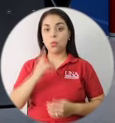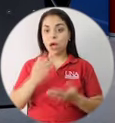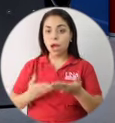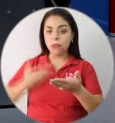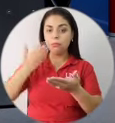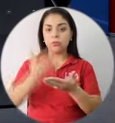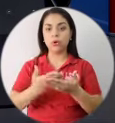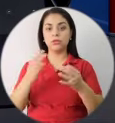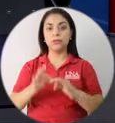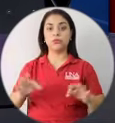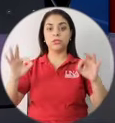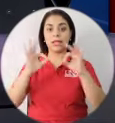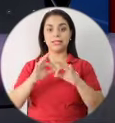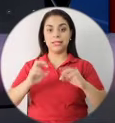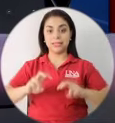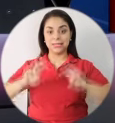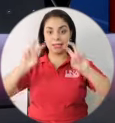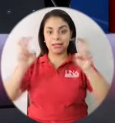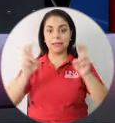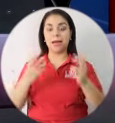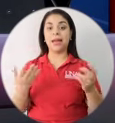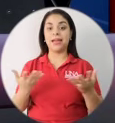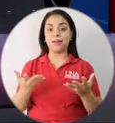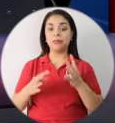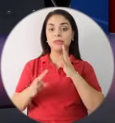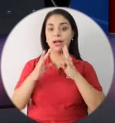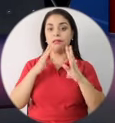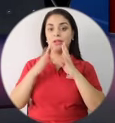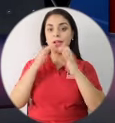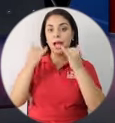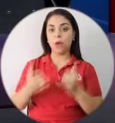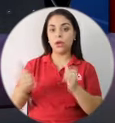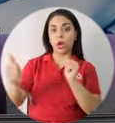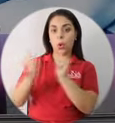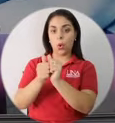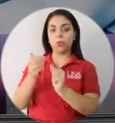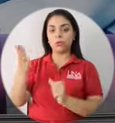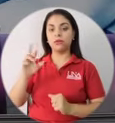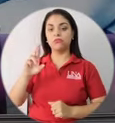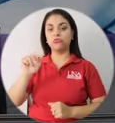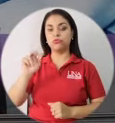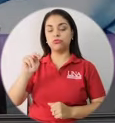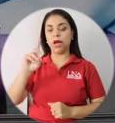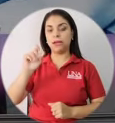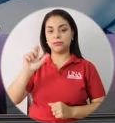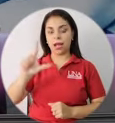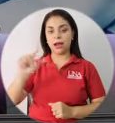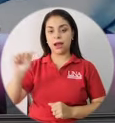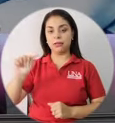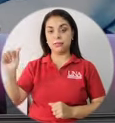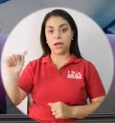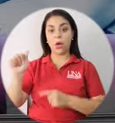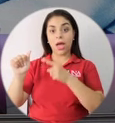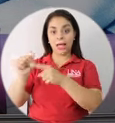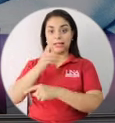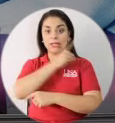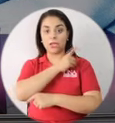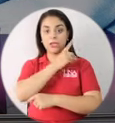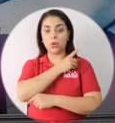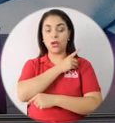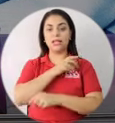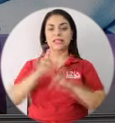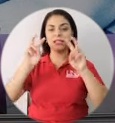Un aporte bien importante en este tema, del cual vamos a hablar ahora con Randall Arce Alvarado, quien es el director